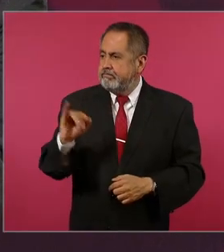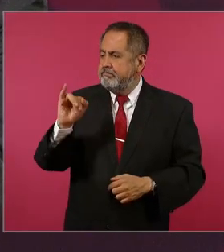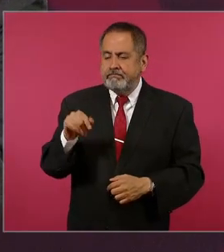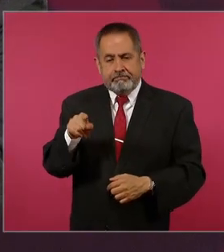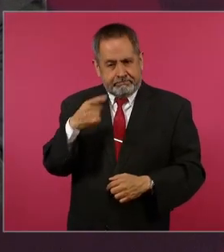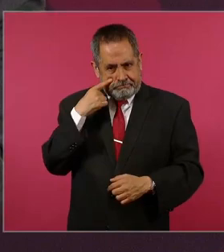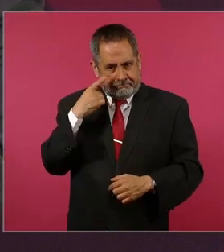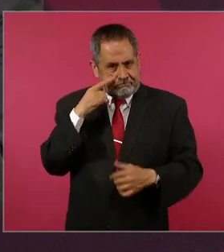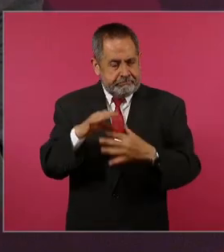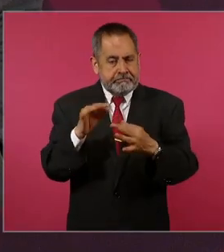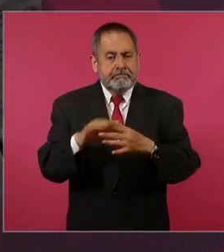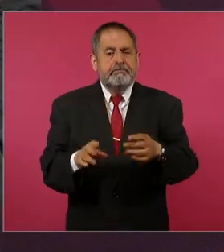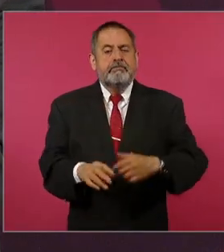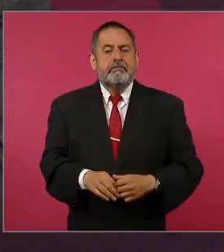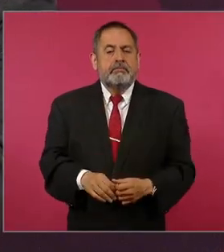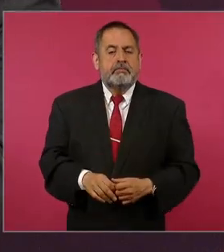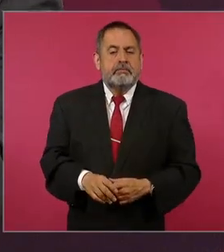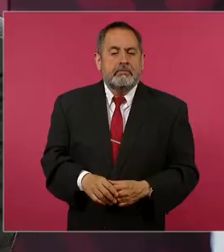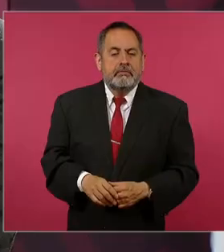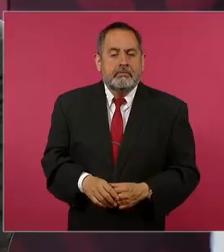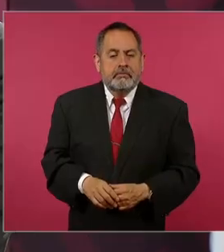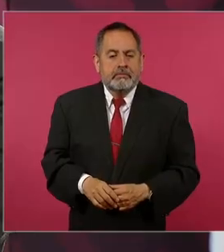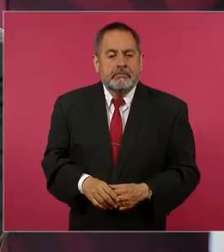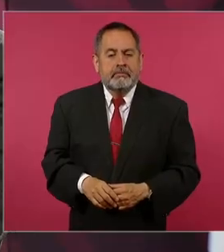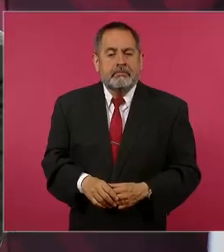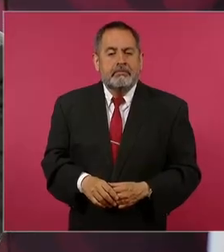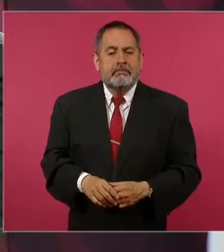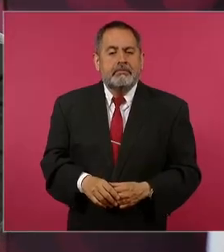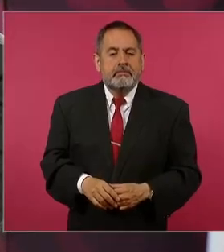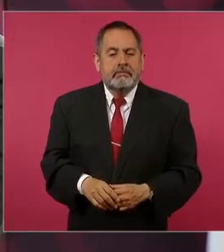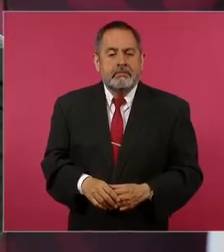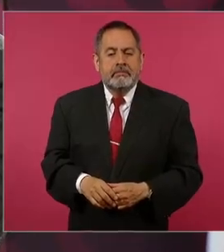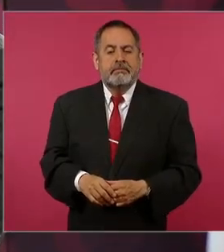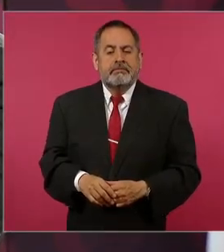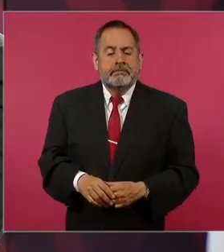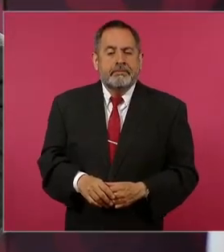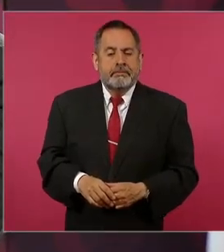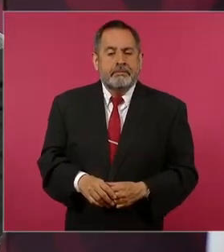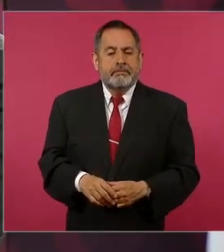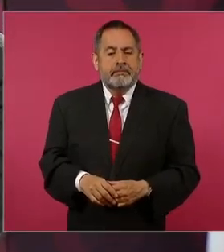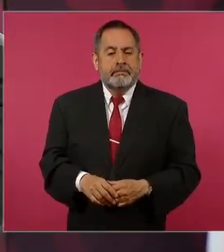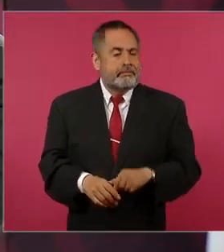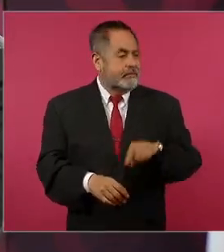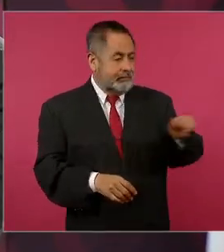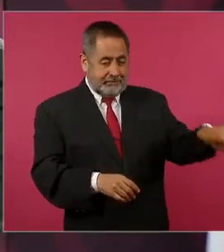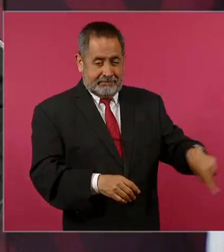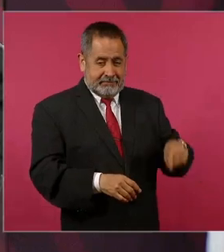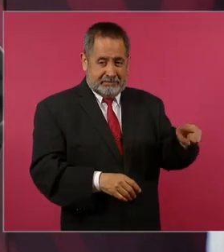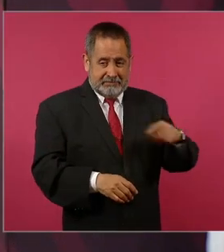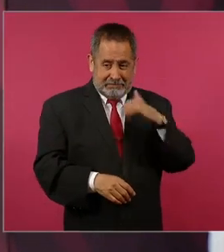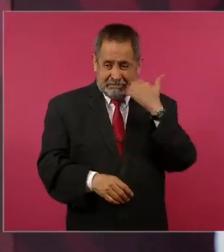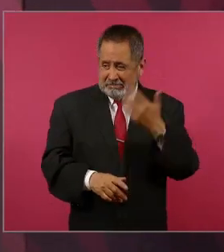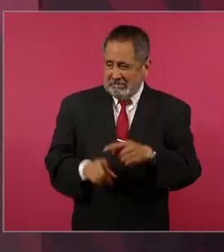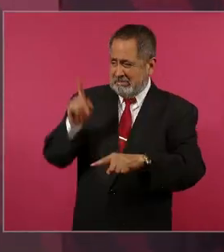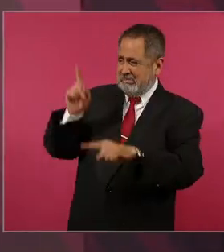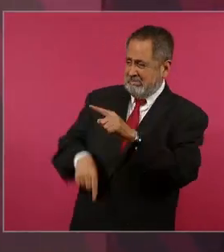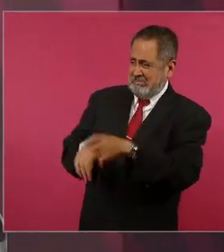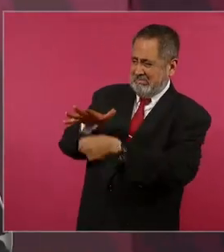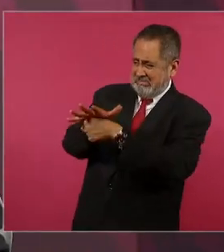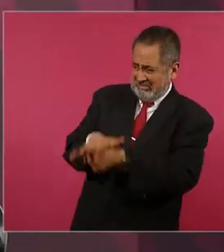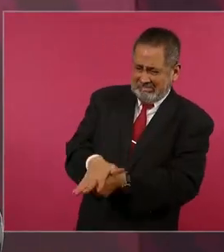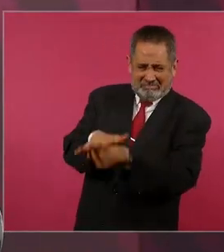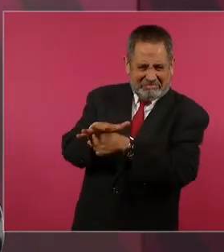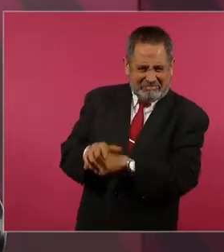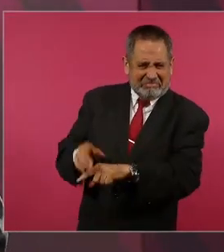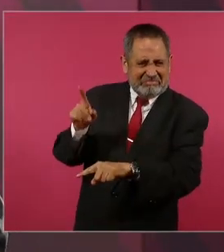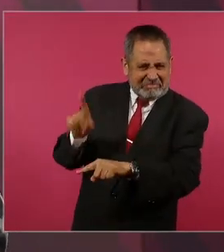contradicción. Siempre, ¿sí?, se ha querido ocultar